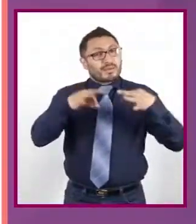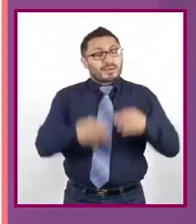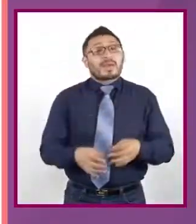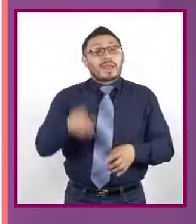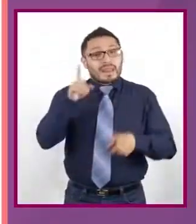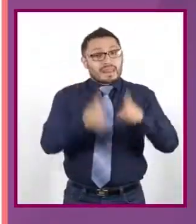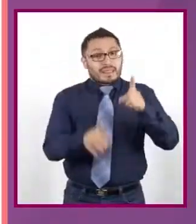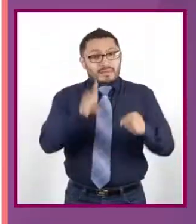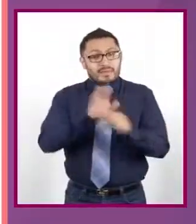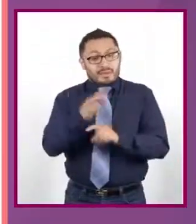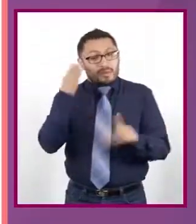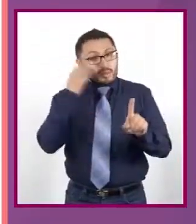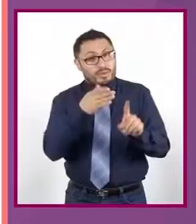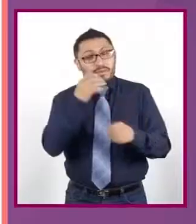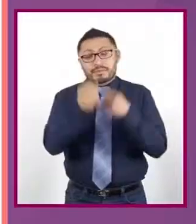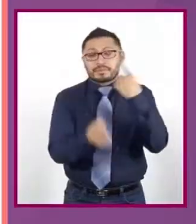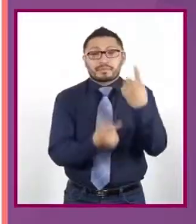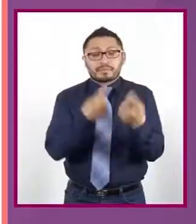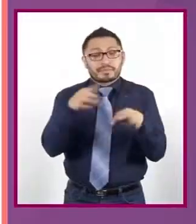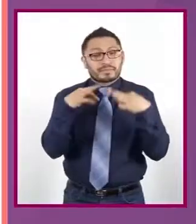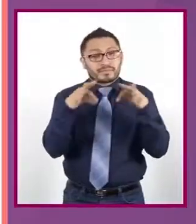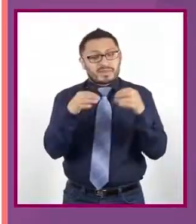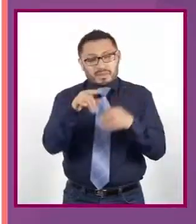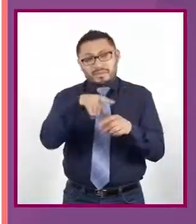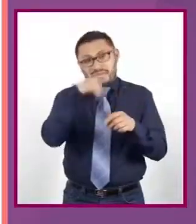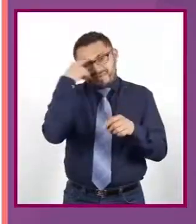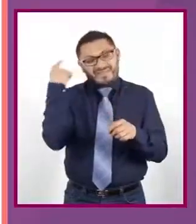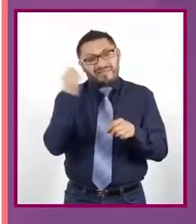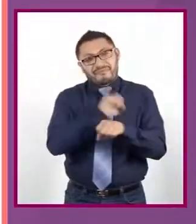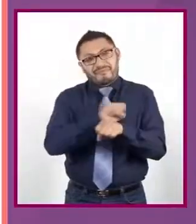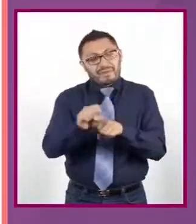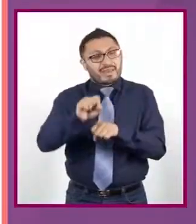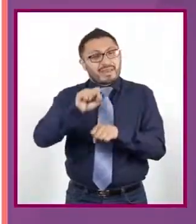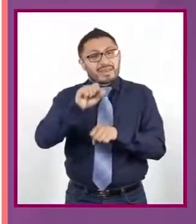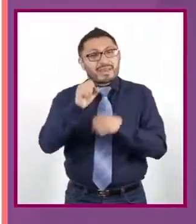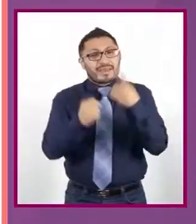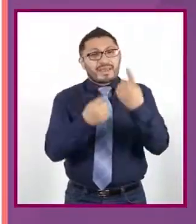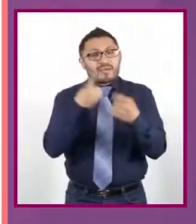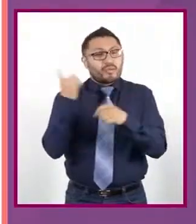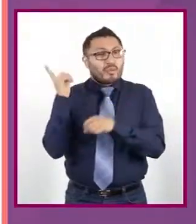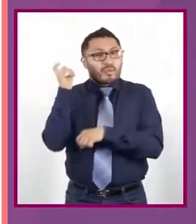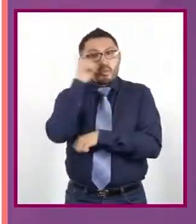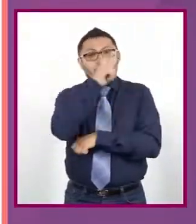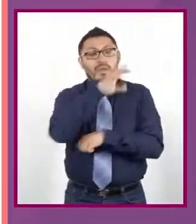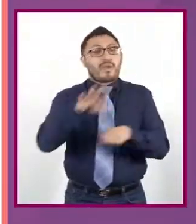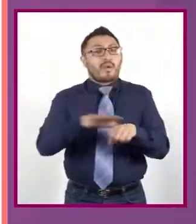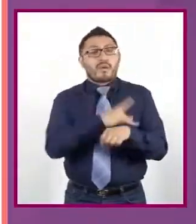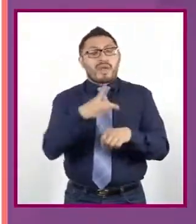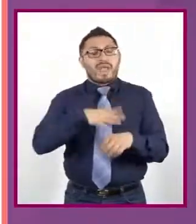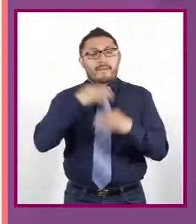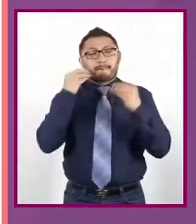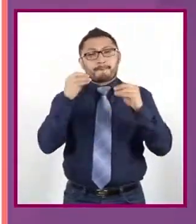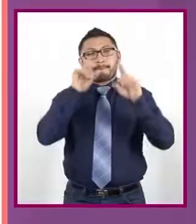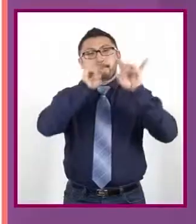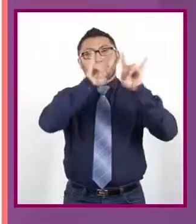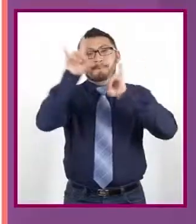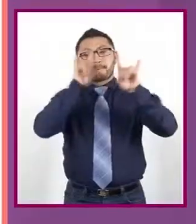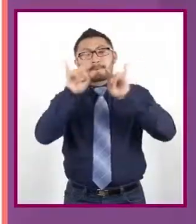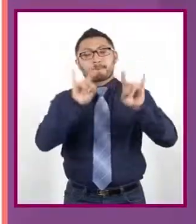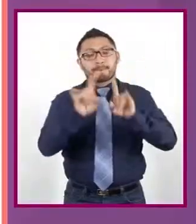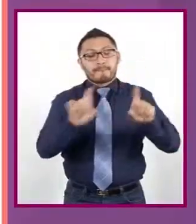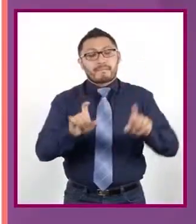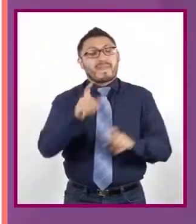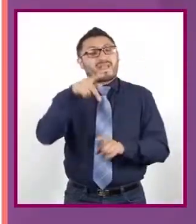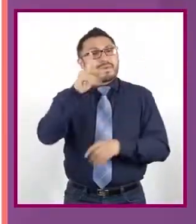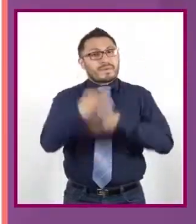Depende de su función. En algunos es sencilla, en otros más compleja, porque suelen tener más apartados, pero en